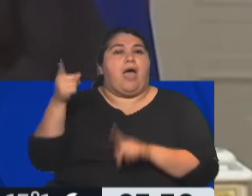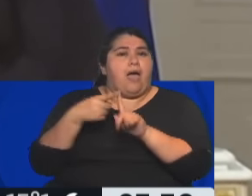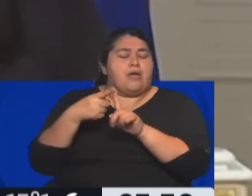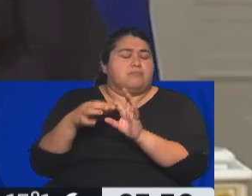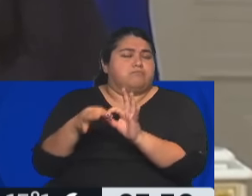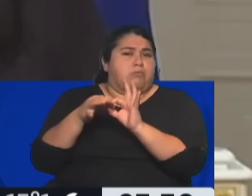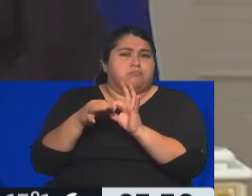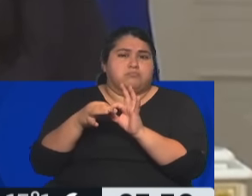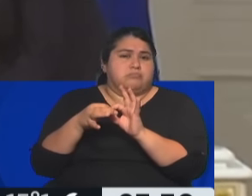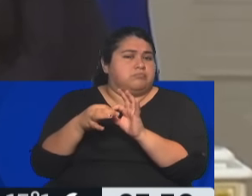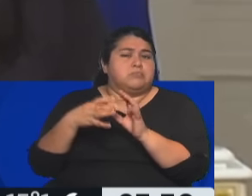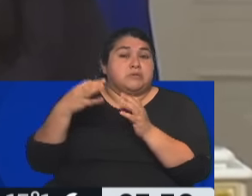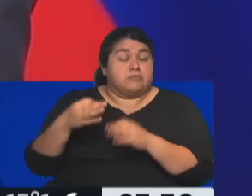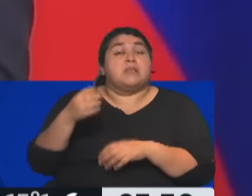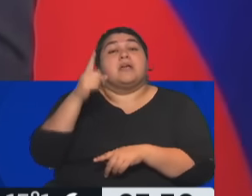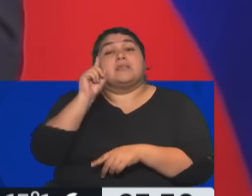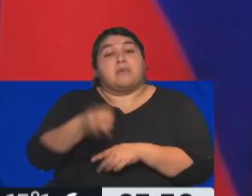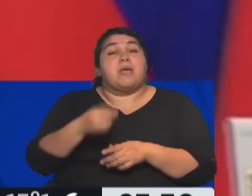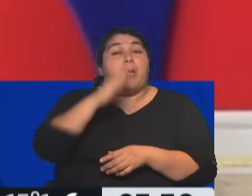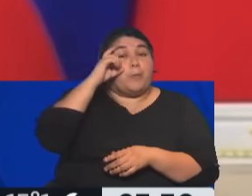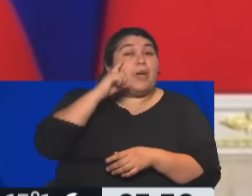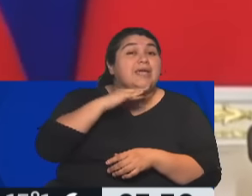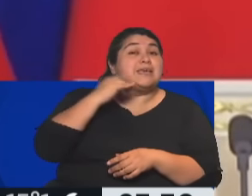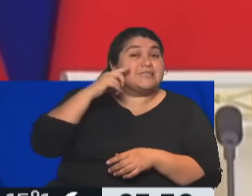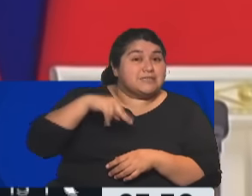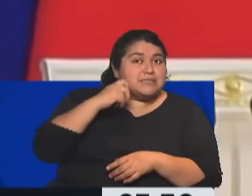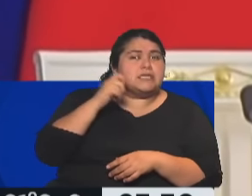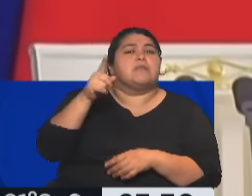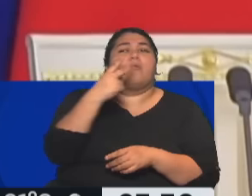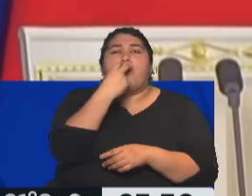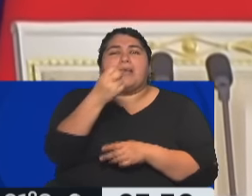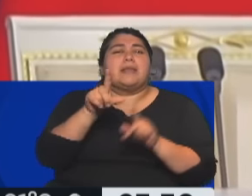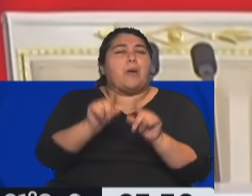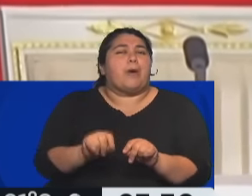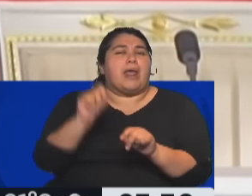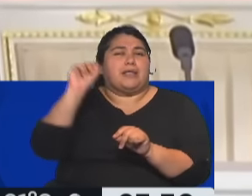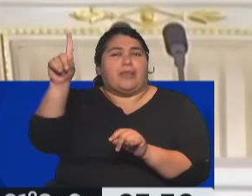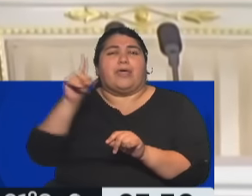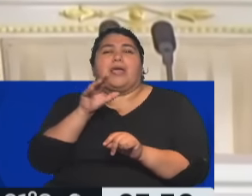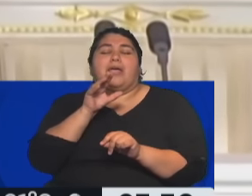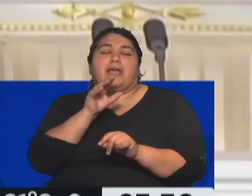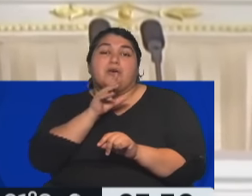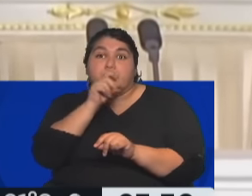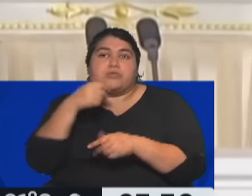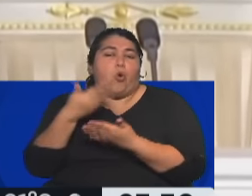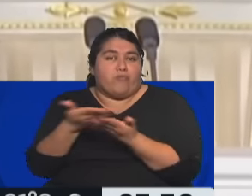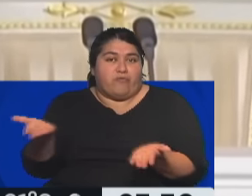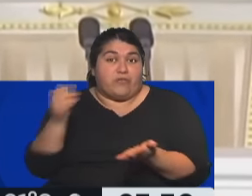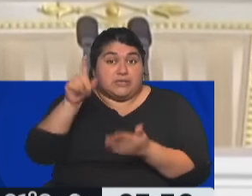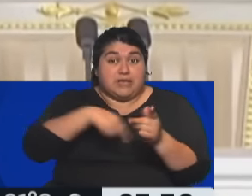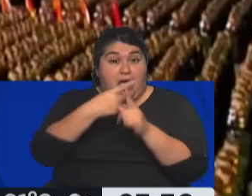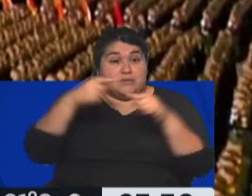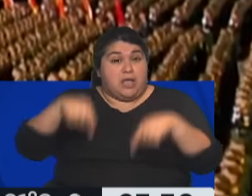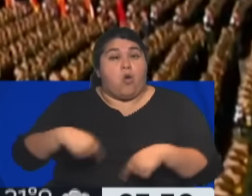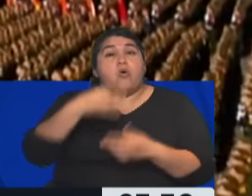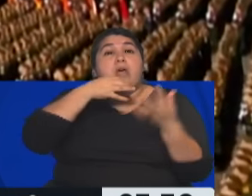sin límites. Beijing, por su parte, se beneficia de la energía barata que le ofrece Rusia y aunque hasta el momento no le ha vendido armas en forma